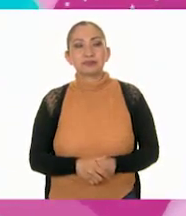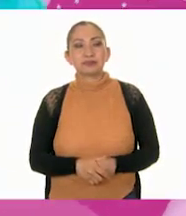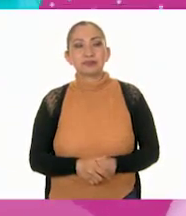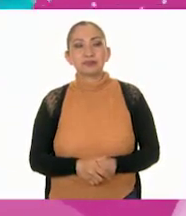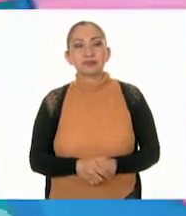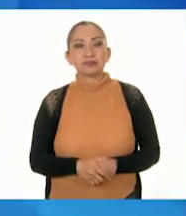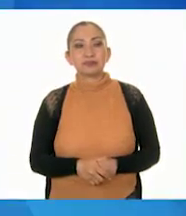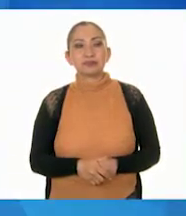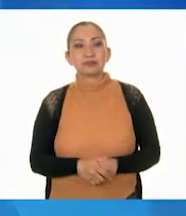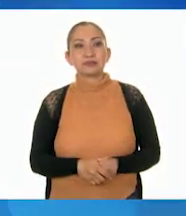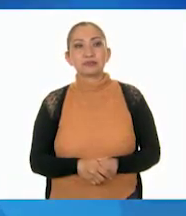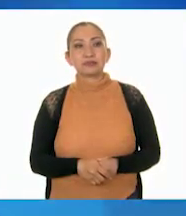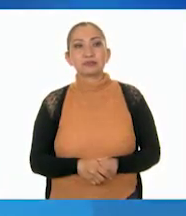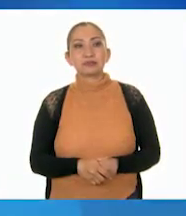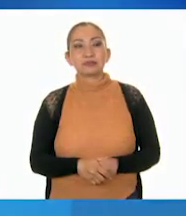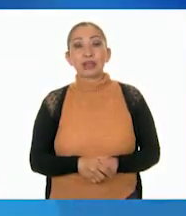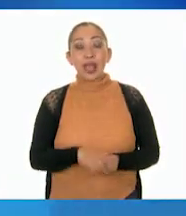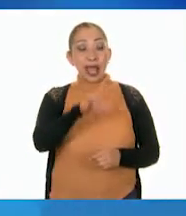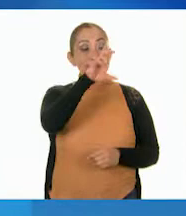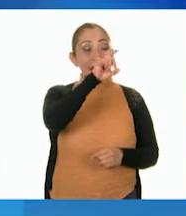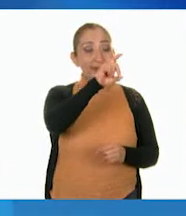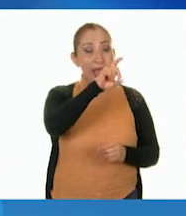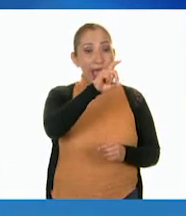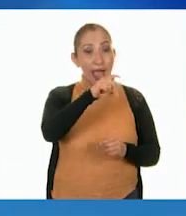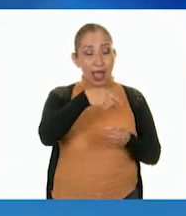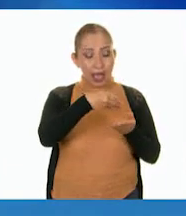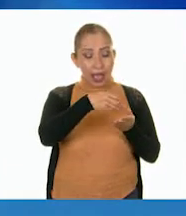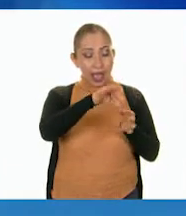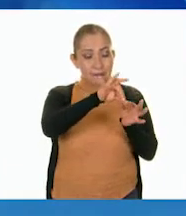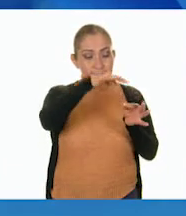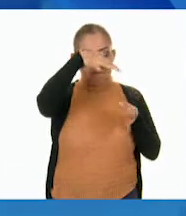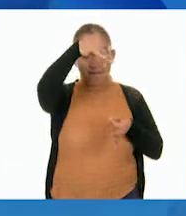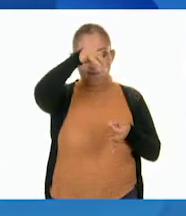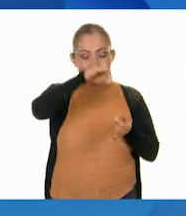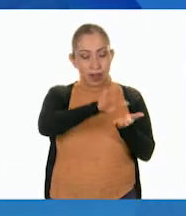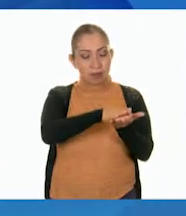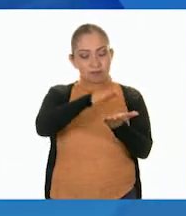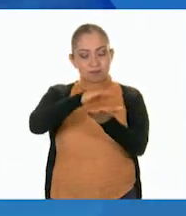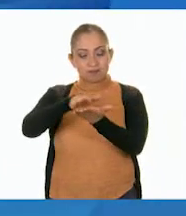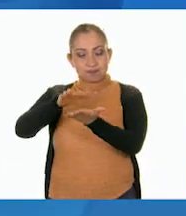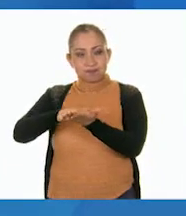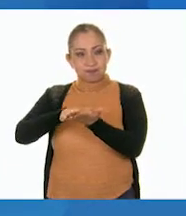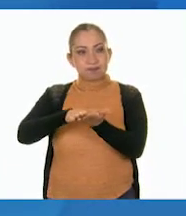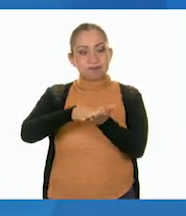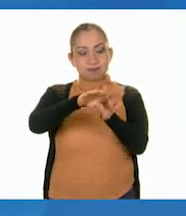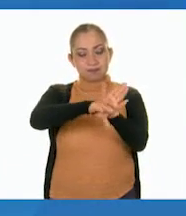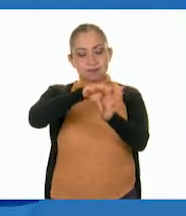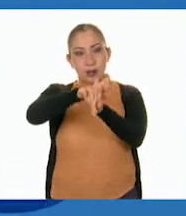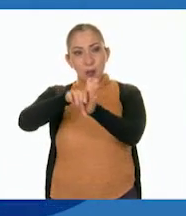Uh-huh. Y ponemos acá. Rebanadas de jamón. Rebanadas